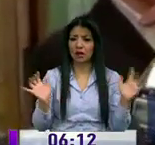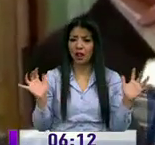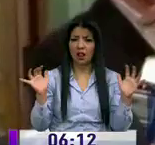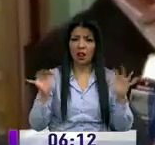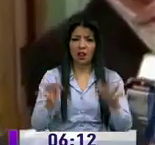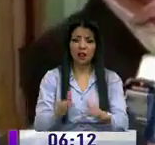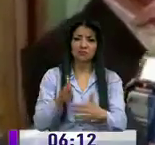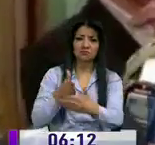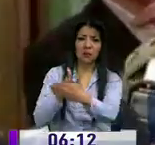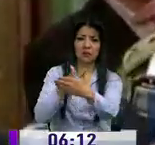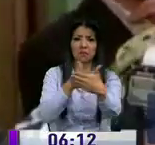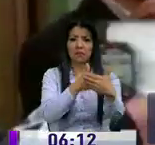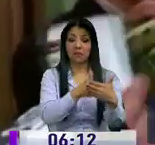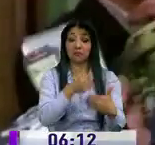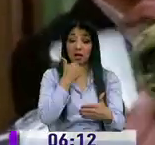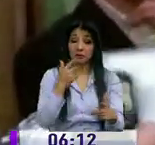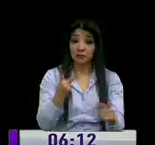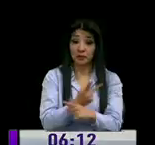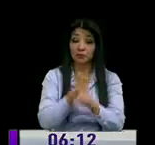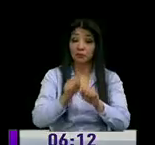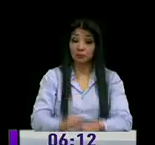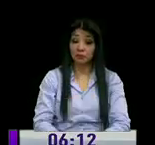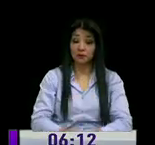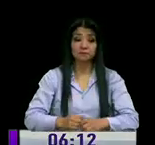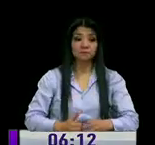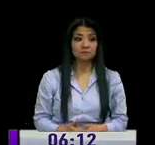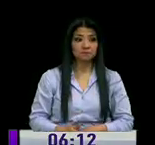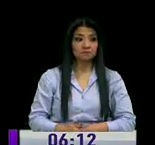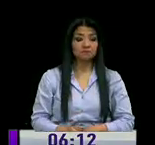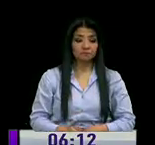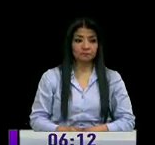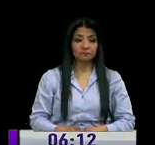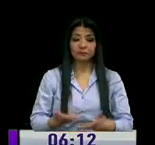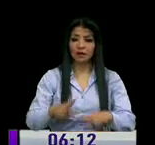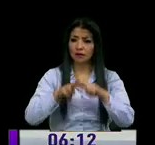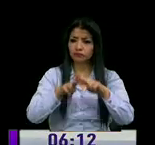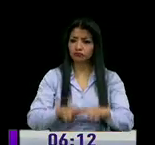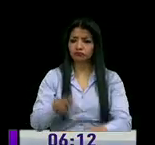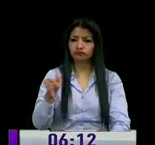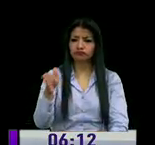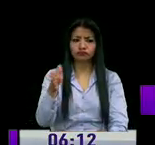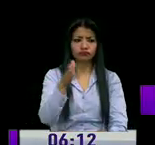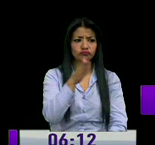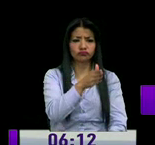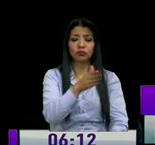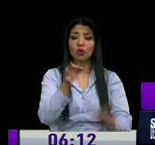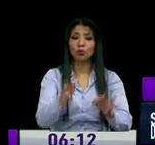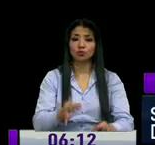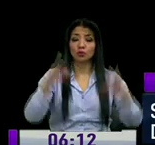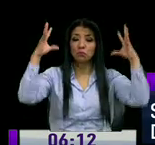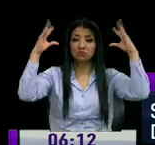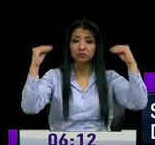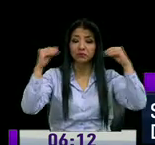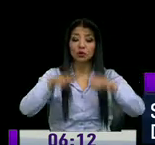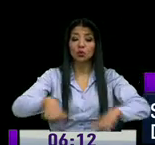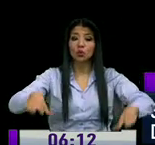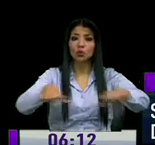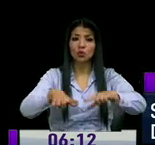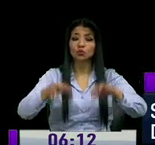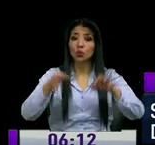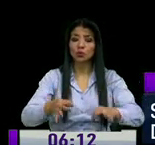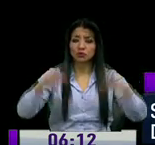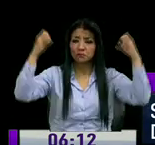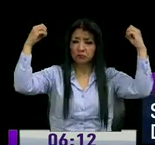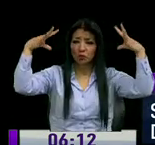atacar cualquier foco que se presente en el departamento. De manera simultánea se registró una suspensión de servicio de energía eléctrica en el casco urbano de esta región, a